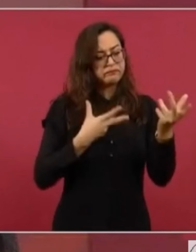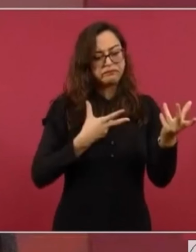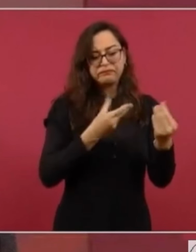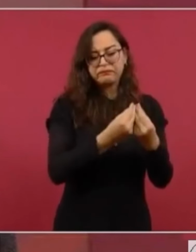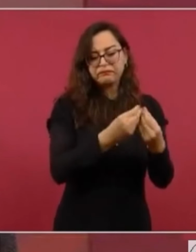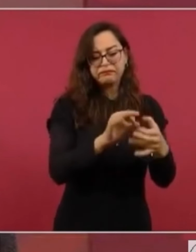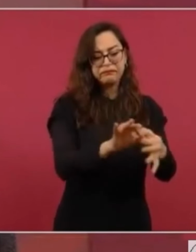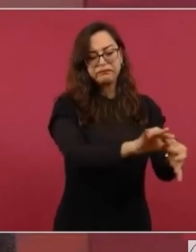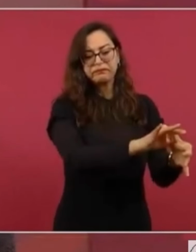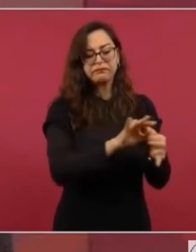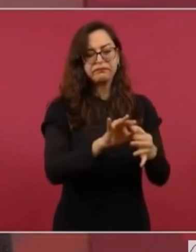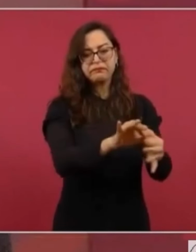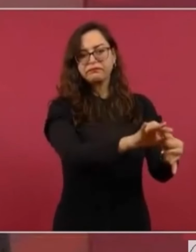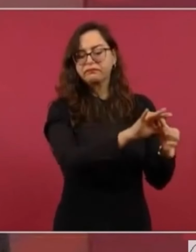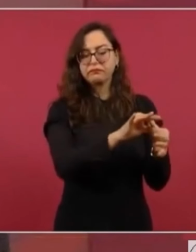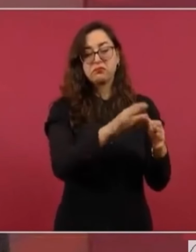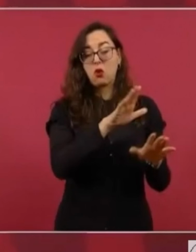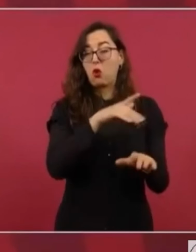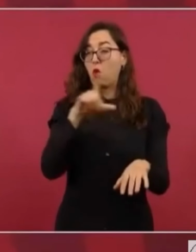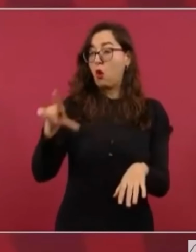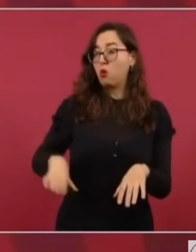completamente reaccionario.